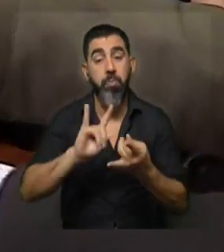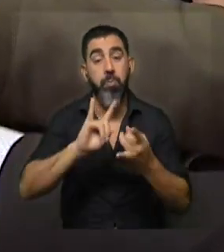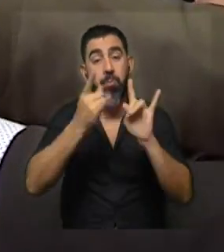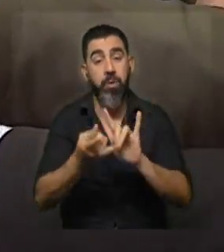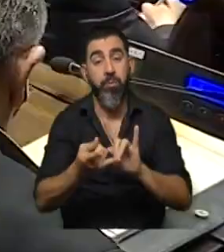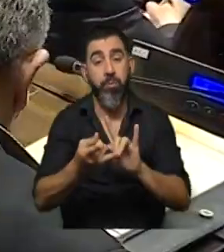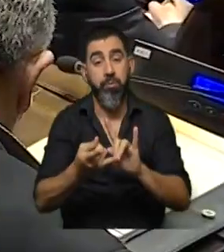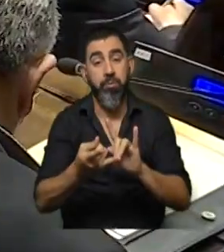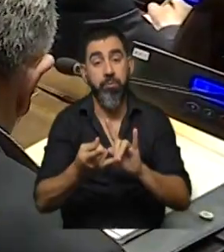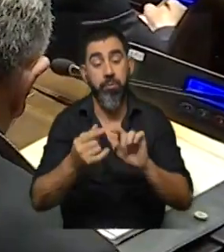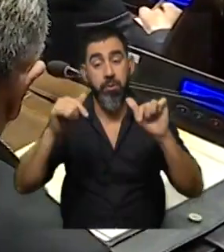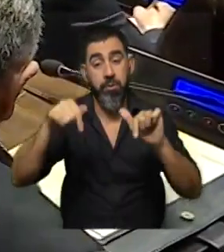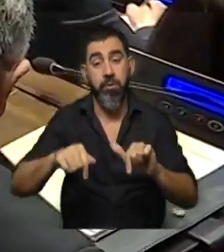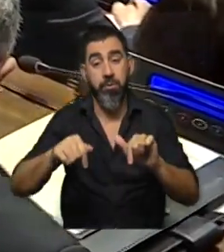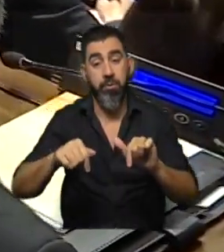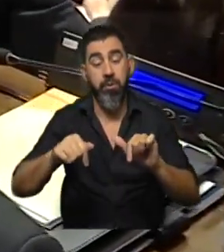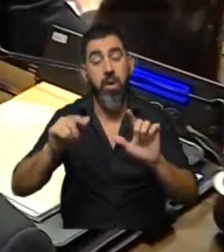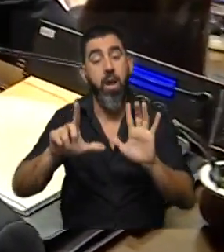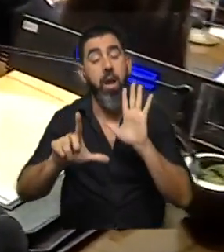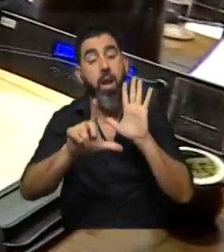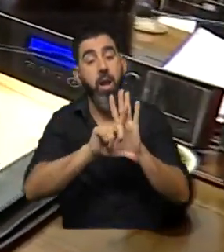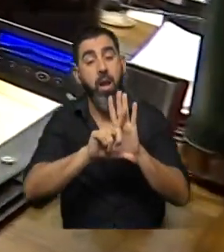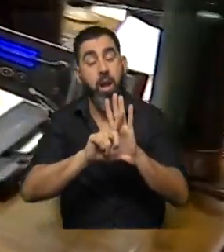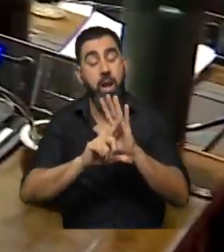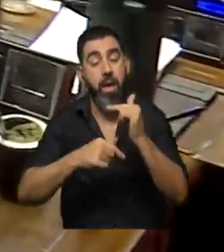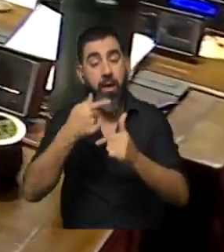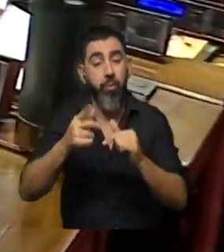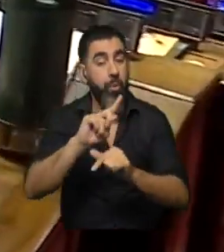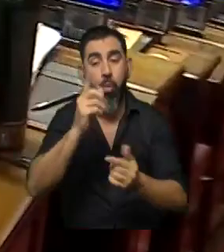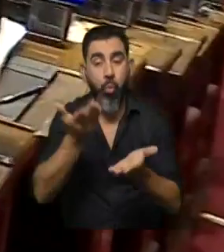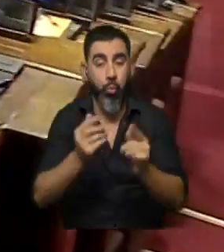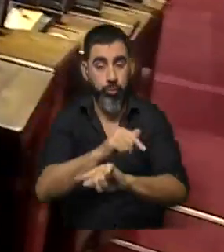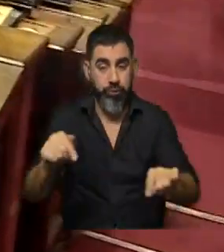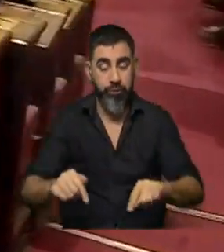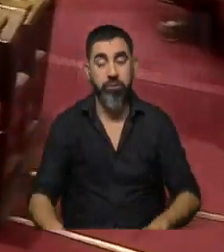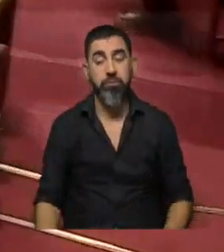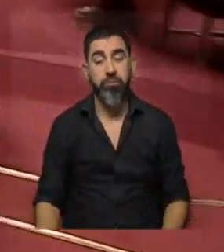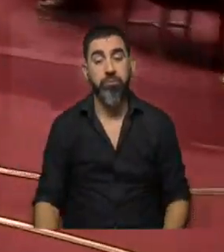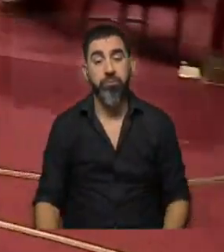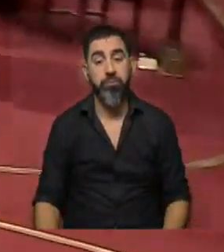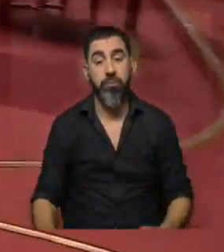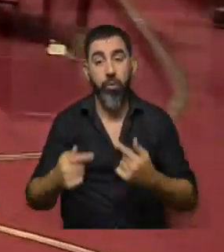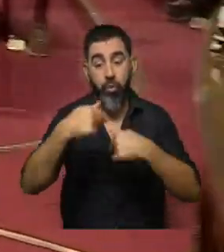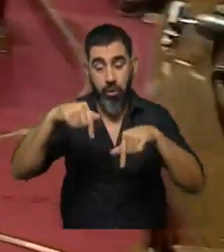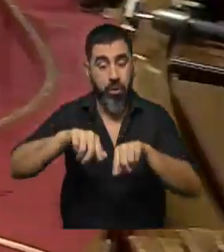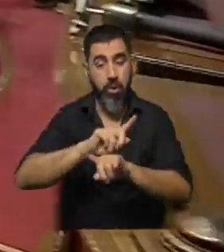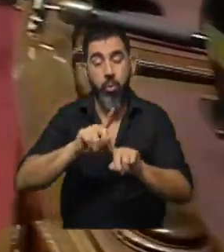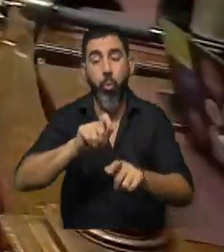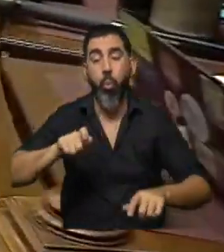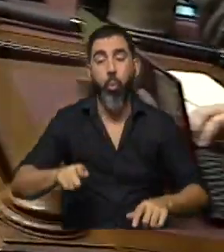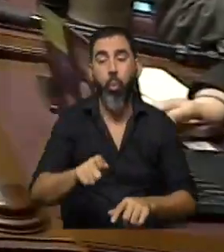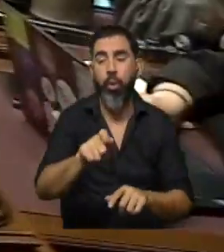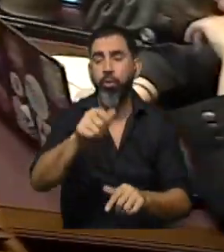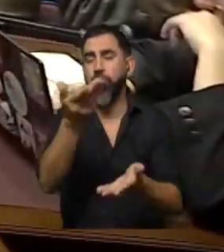es el parlamento es un órgano legislativo pero no es la justicia nosotros acá no hacemos juicio